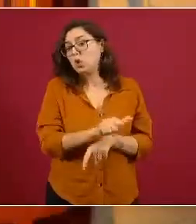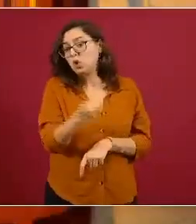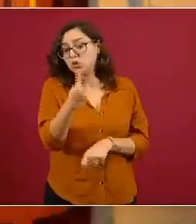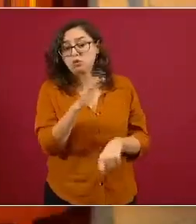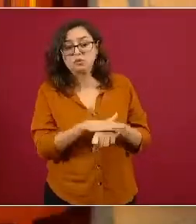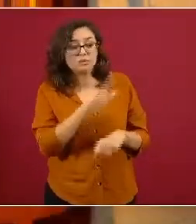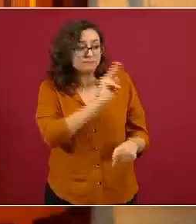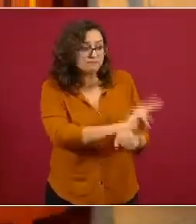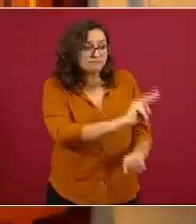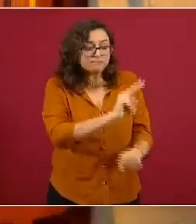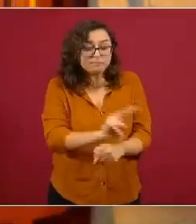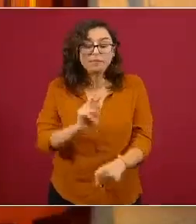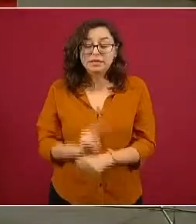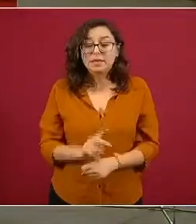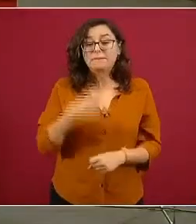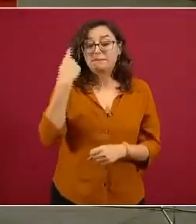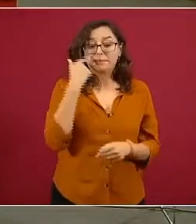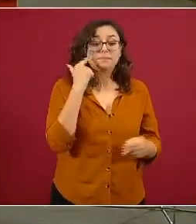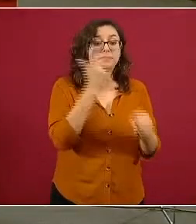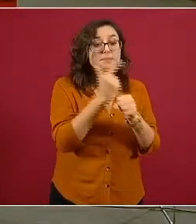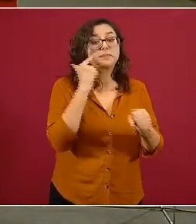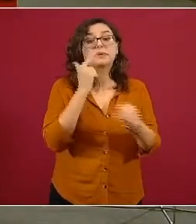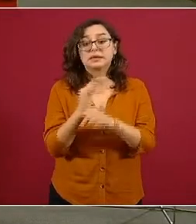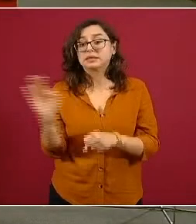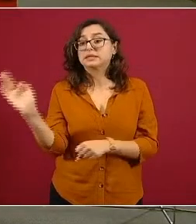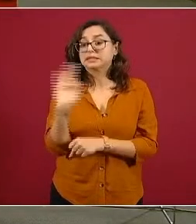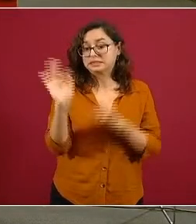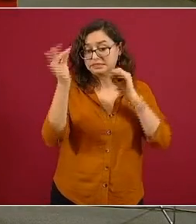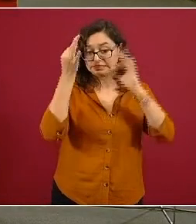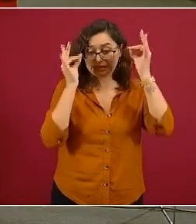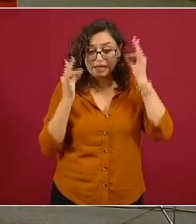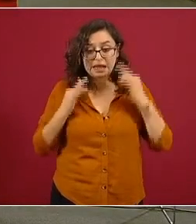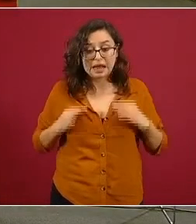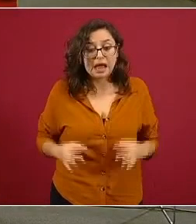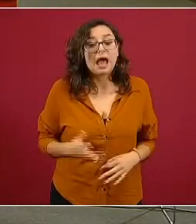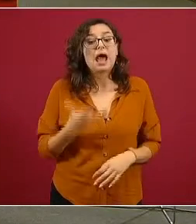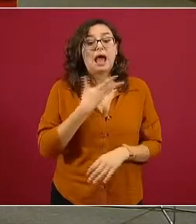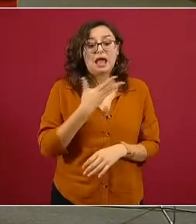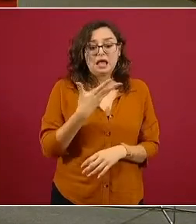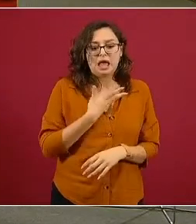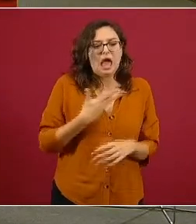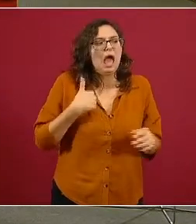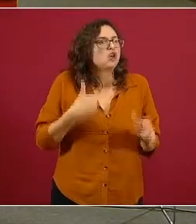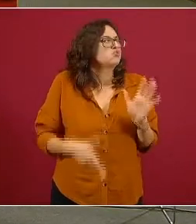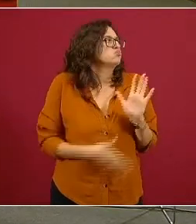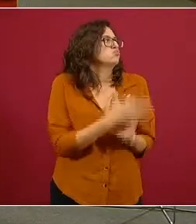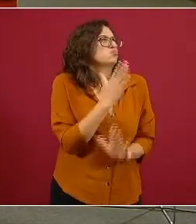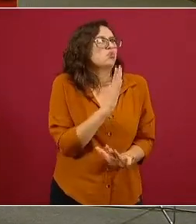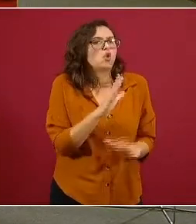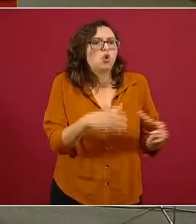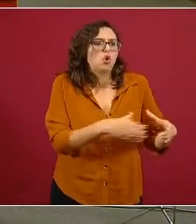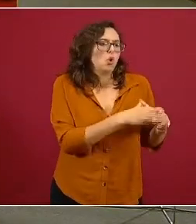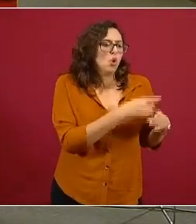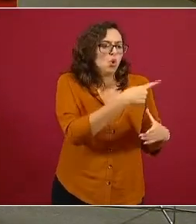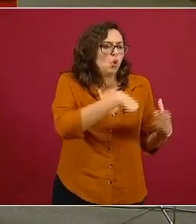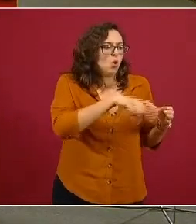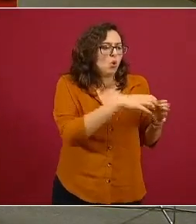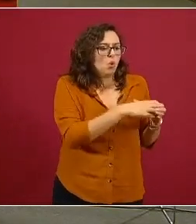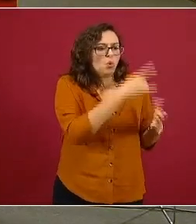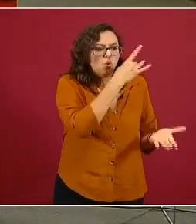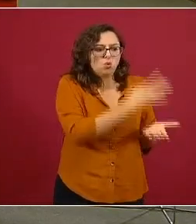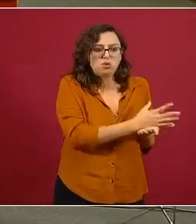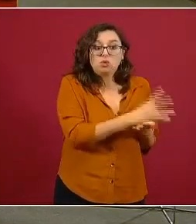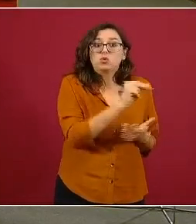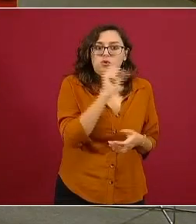vigilancia epidemiológica para detectar casos de probable sarampión. Sí, porque no solo es me voy con estos casos, sino que con los